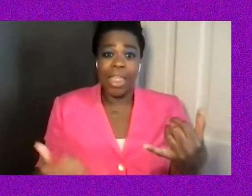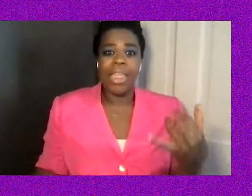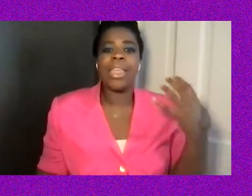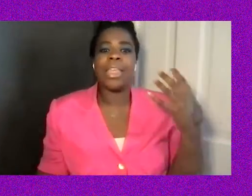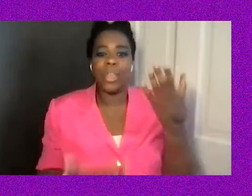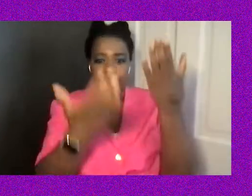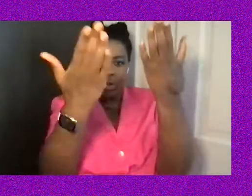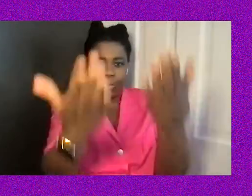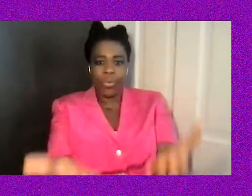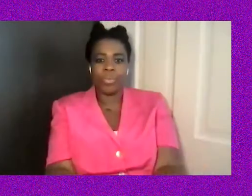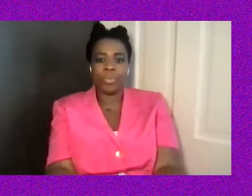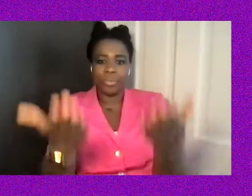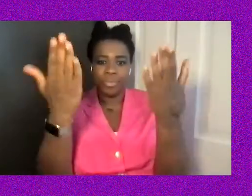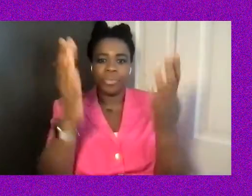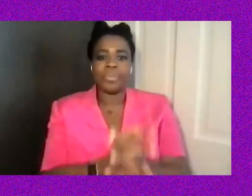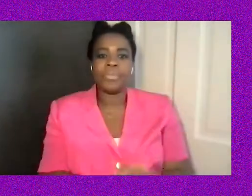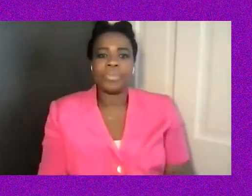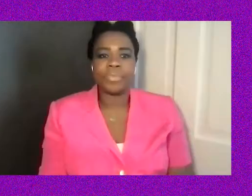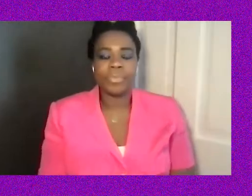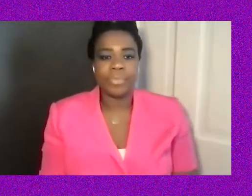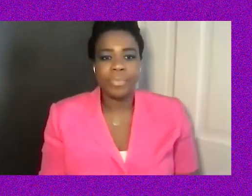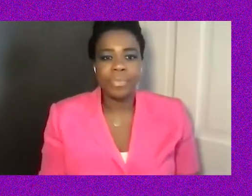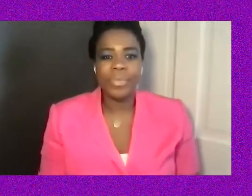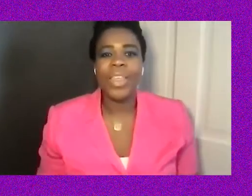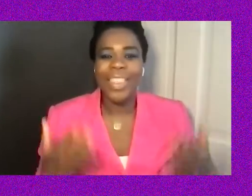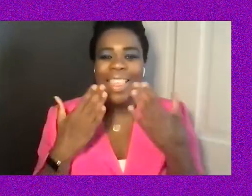Hoy es usted.